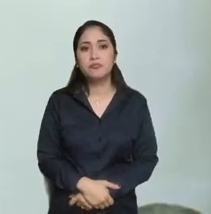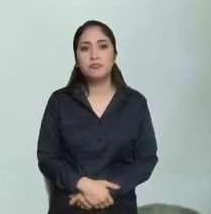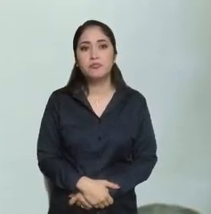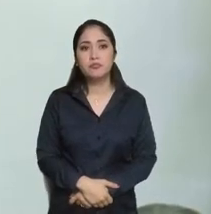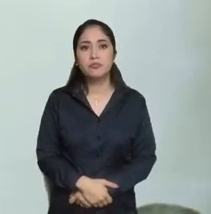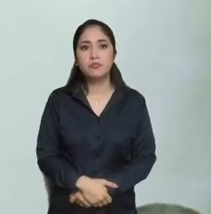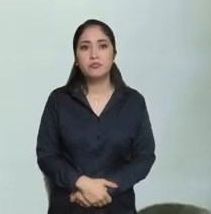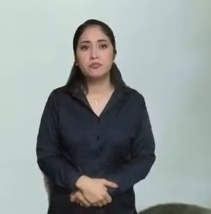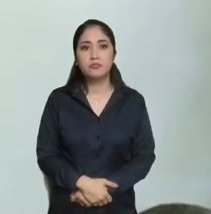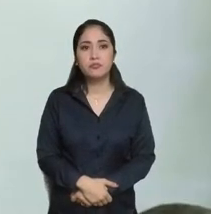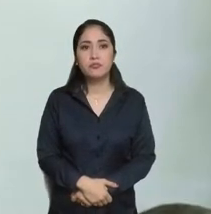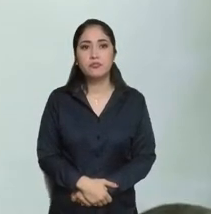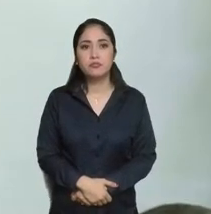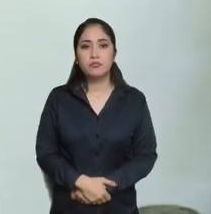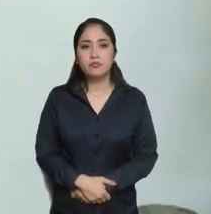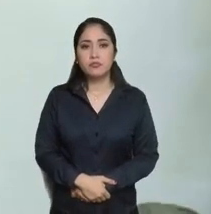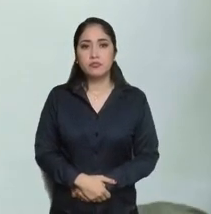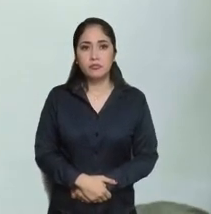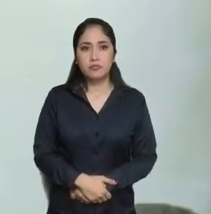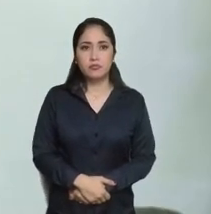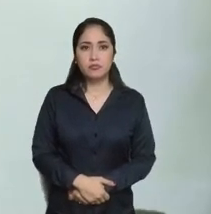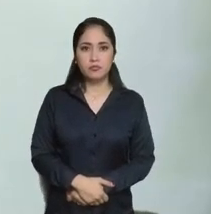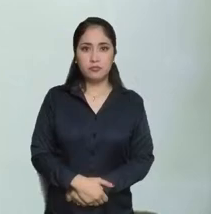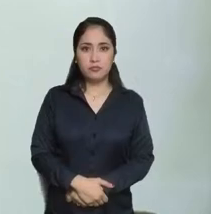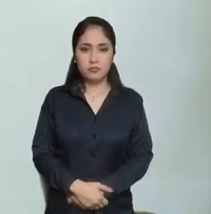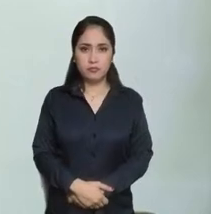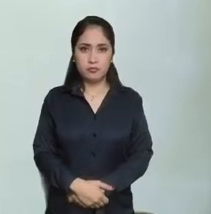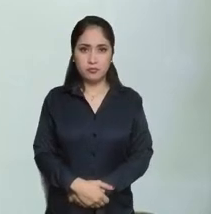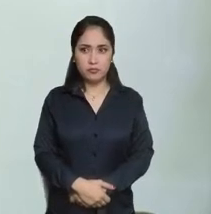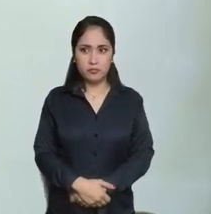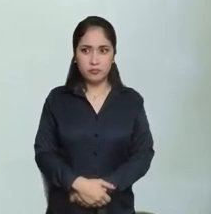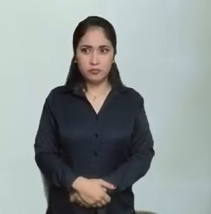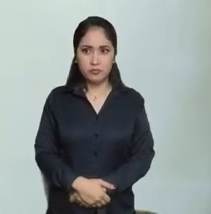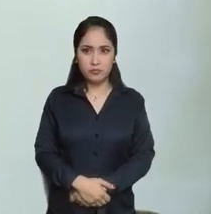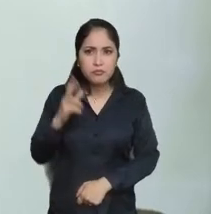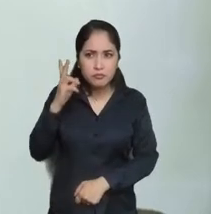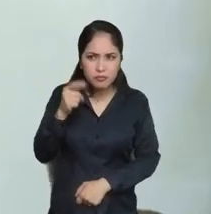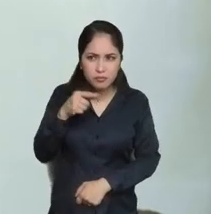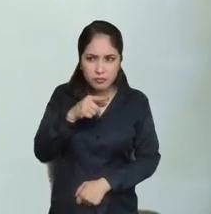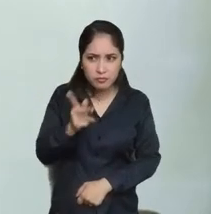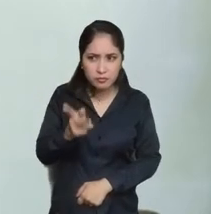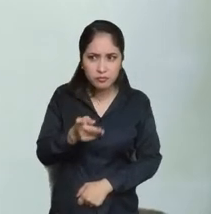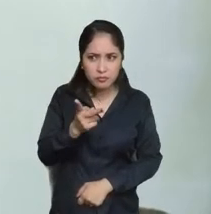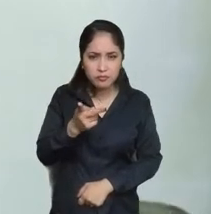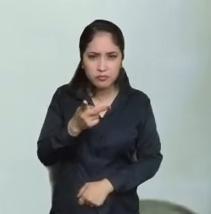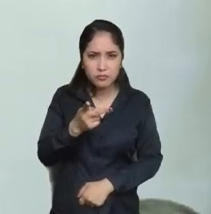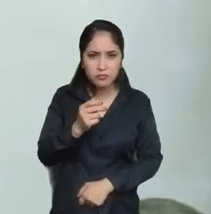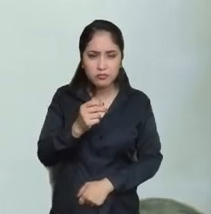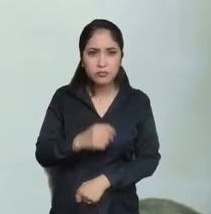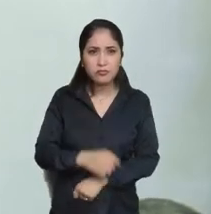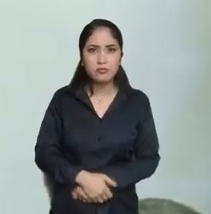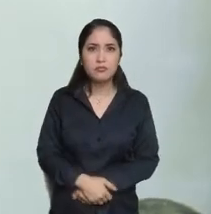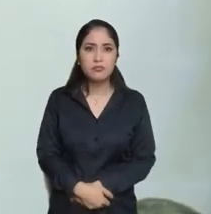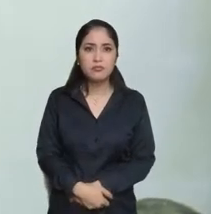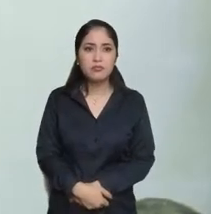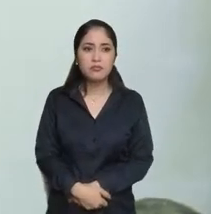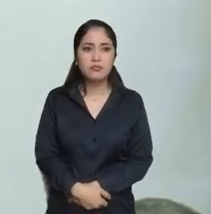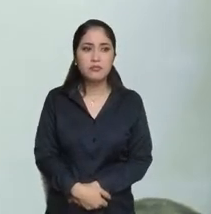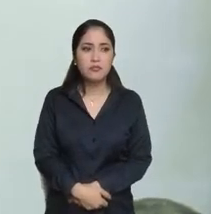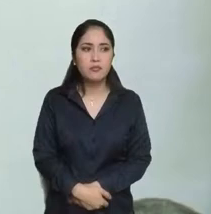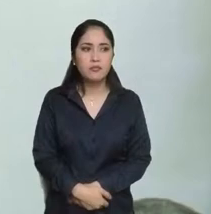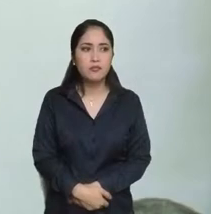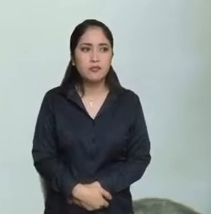A ver, ¿se escuchó lo que preguntaste? Sí, que sí, lo volveré. No. Pero pónganle